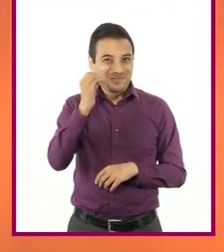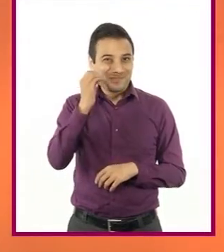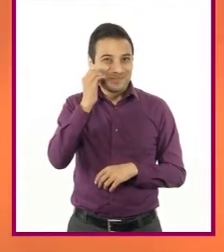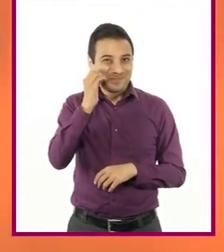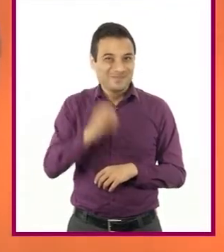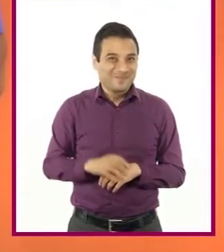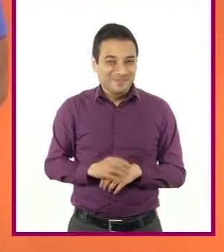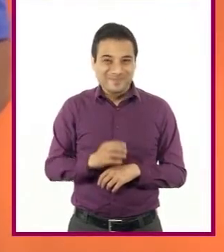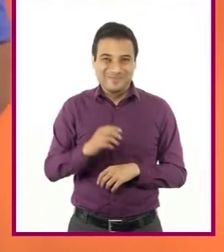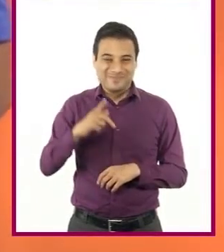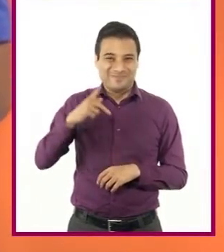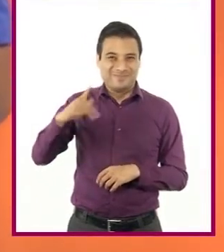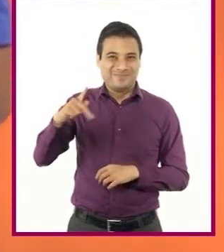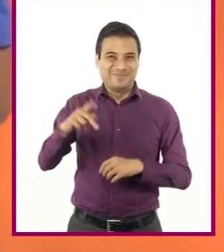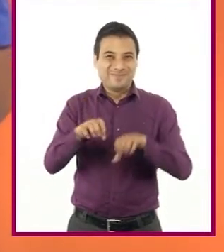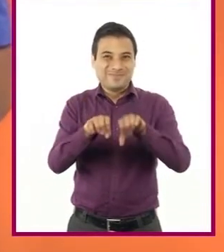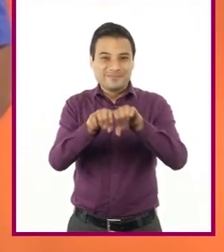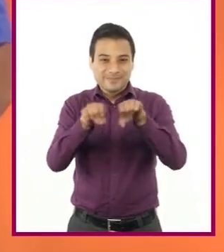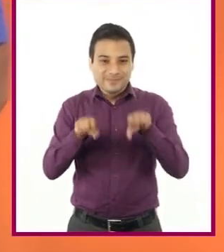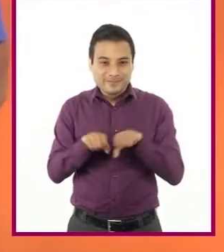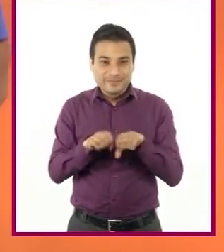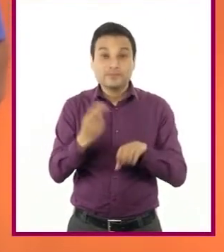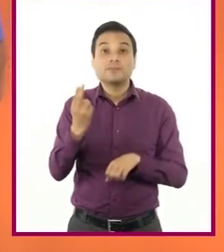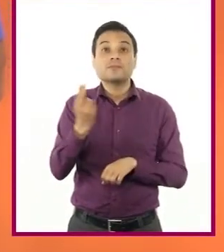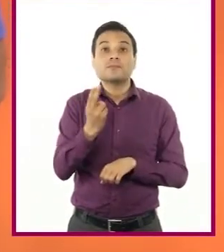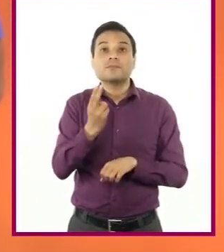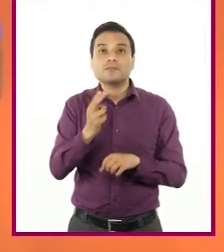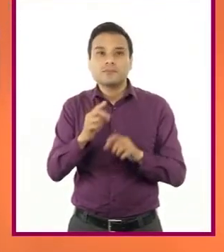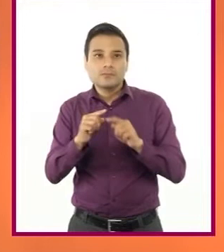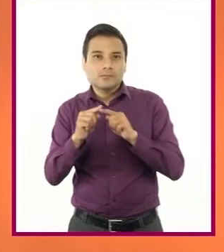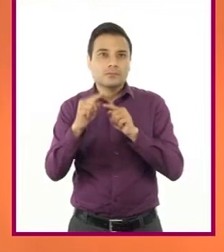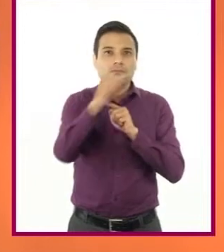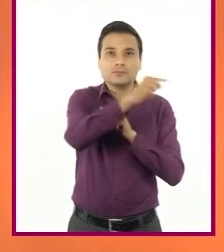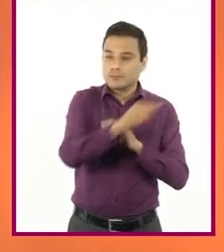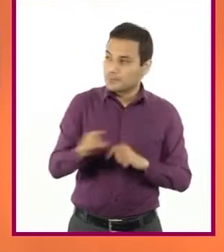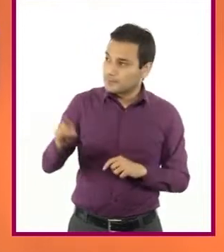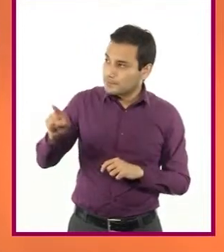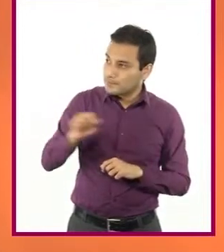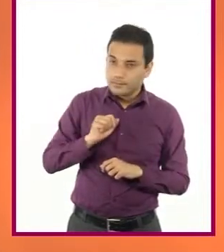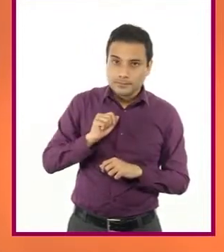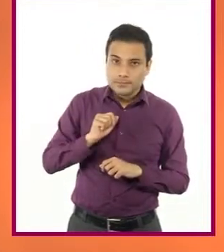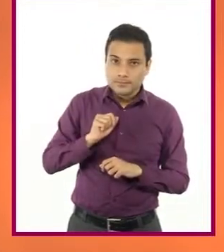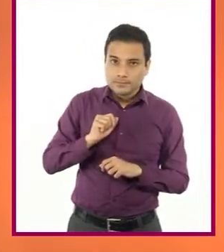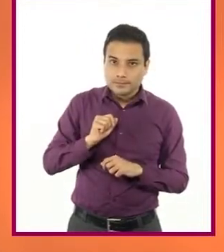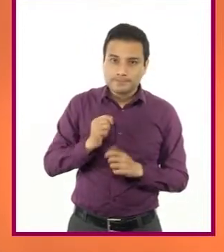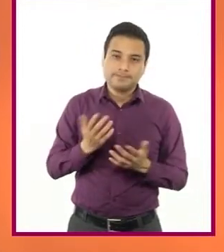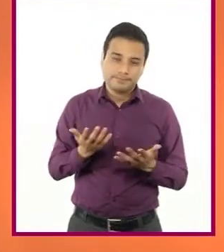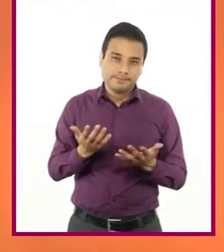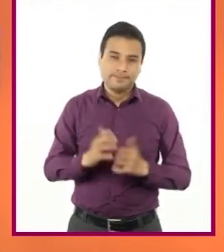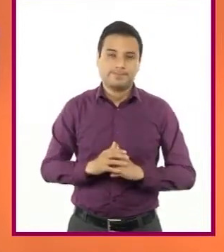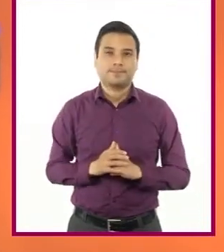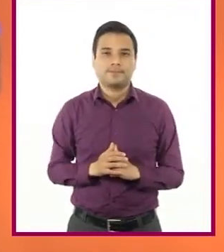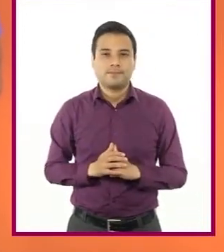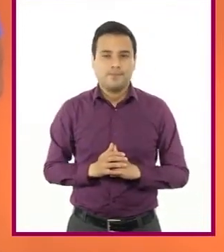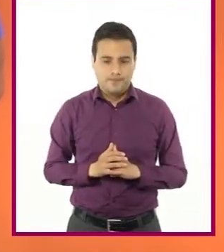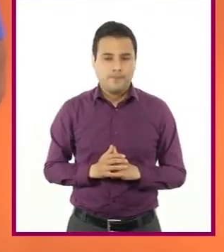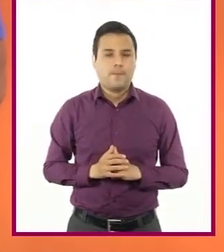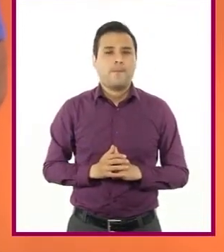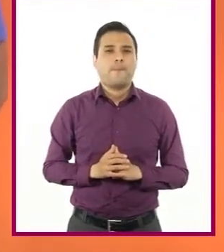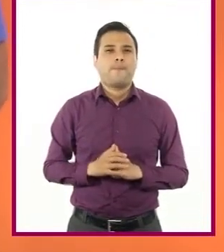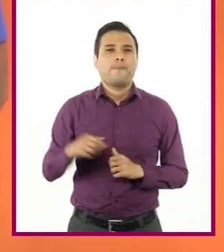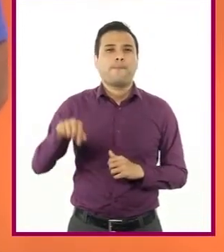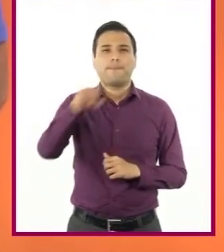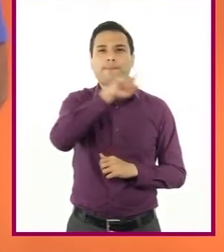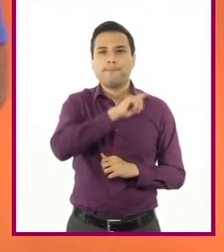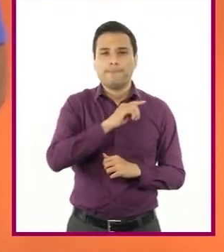avanzar 22.86 metros para lograr la anotación. Ahora regresen a la estimación que hicieron